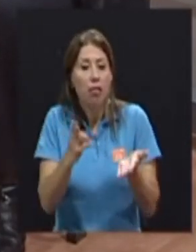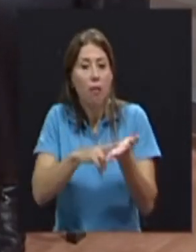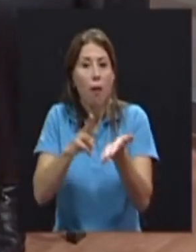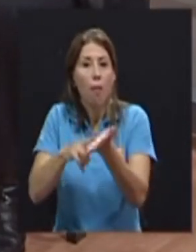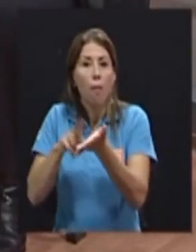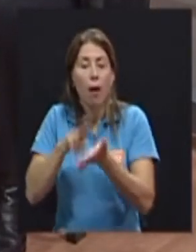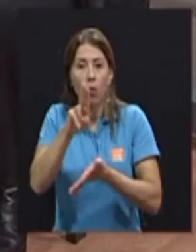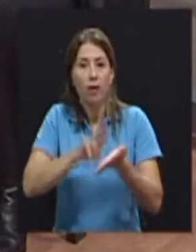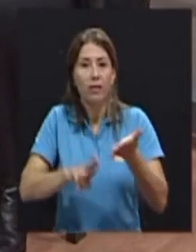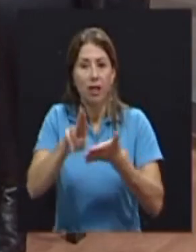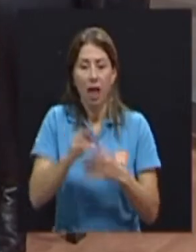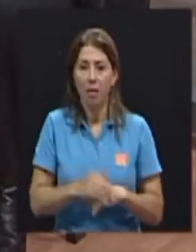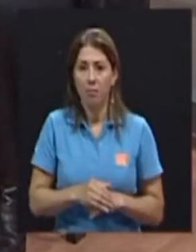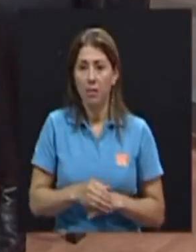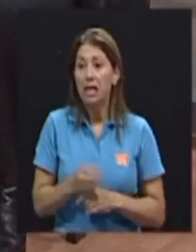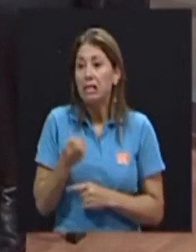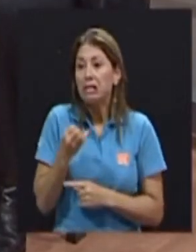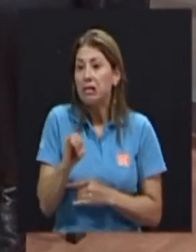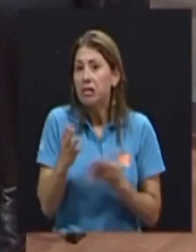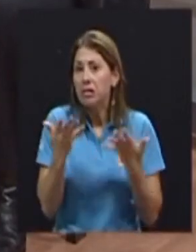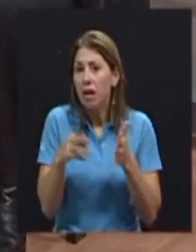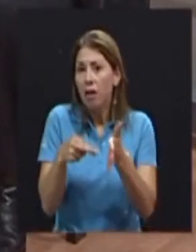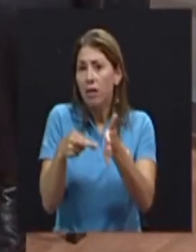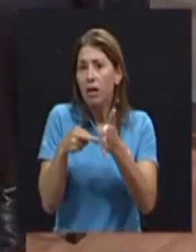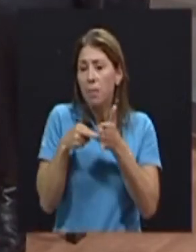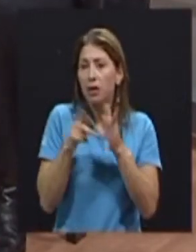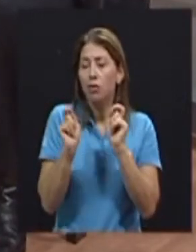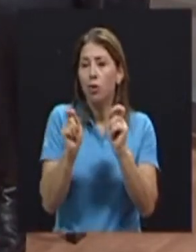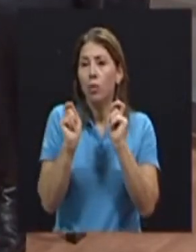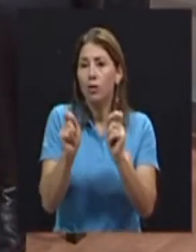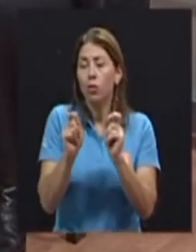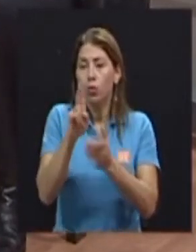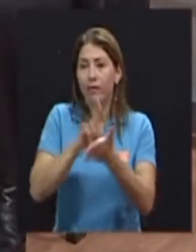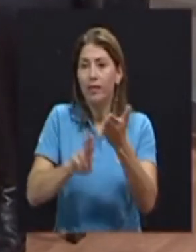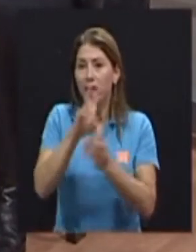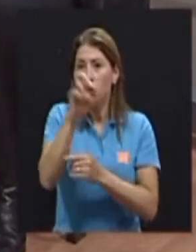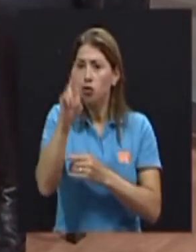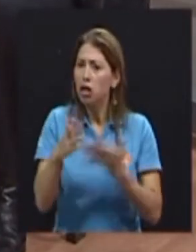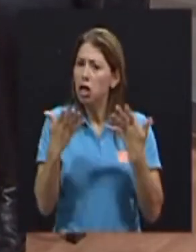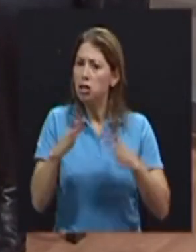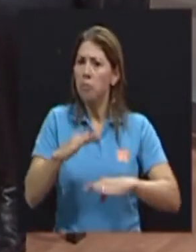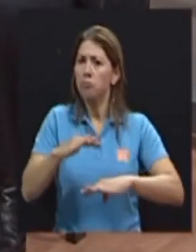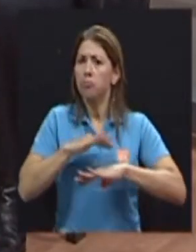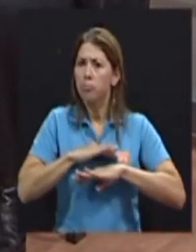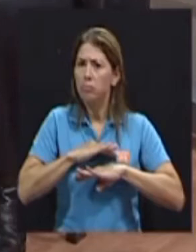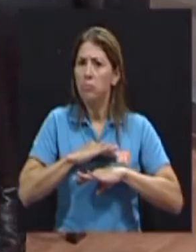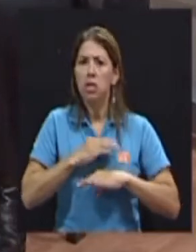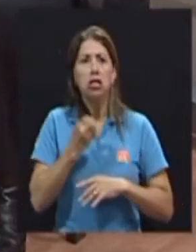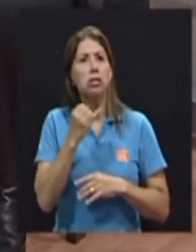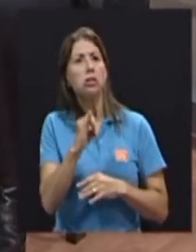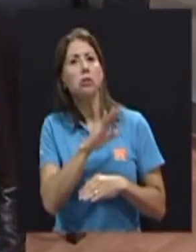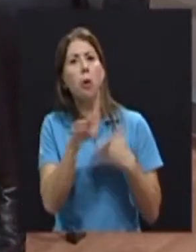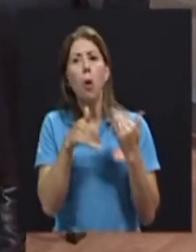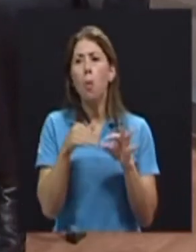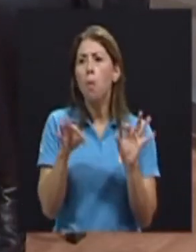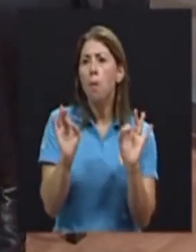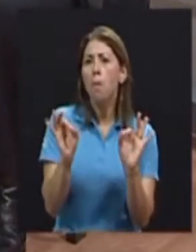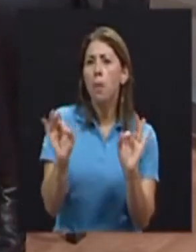los requerimientos de educación universitaria en Costa Rica, en todas sus regiones, si no